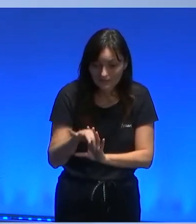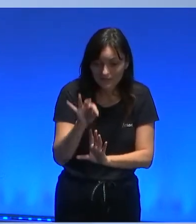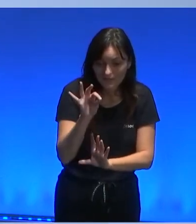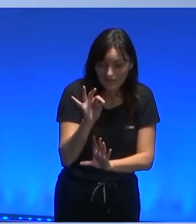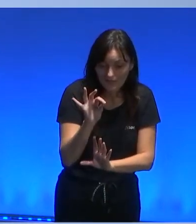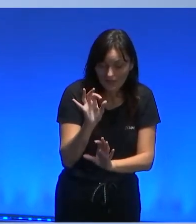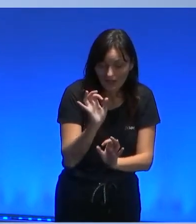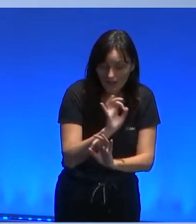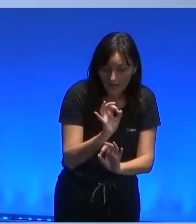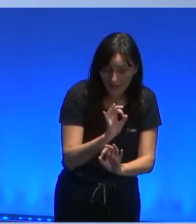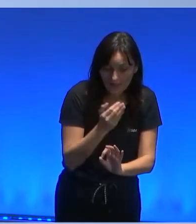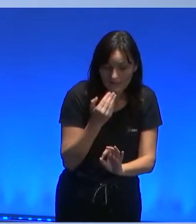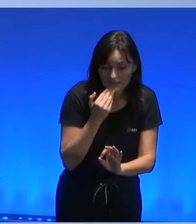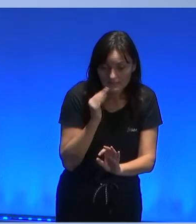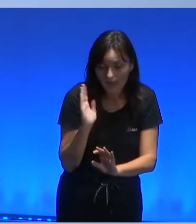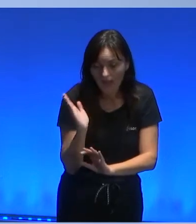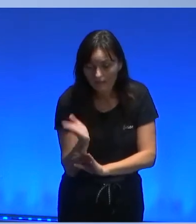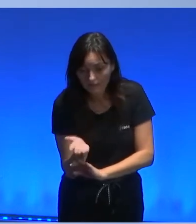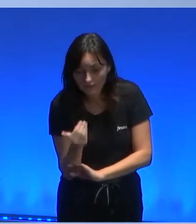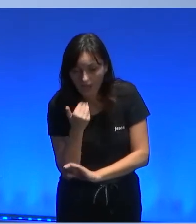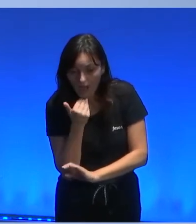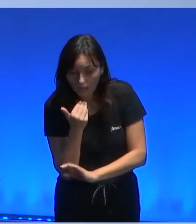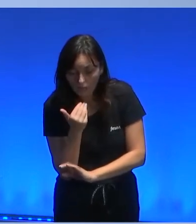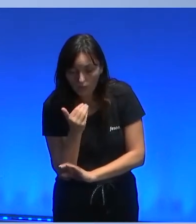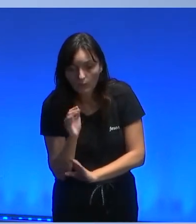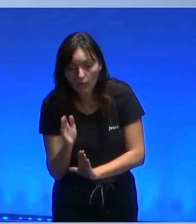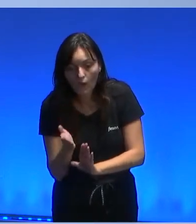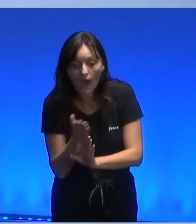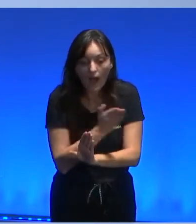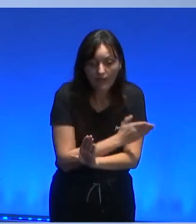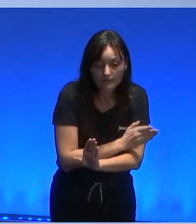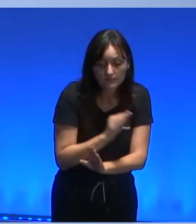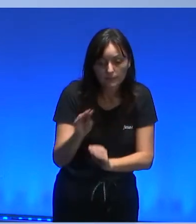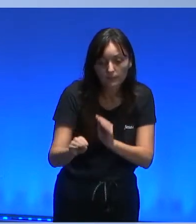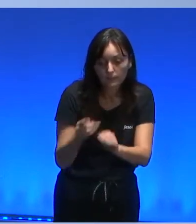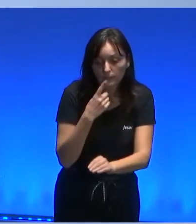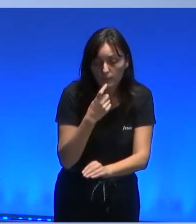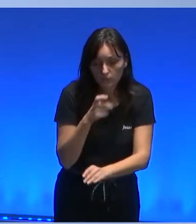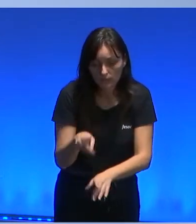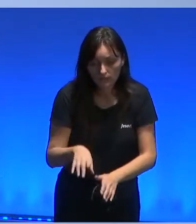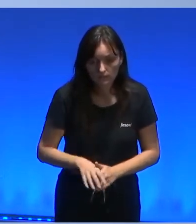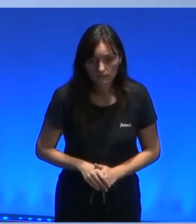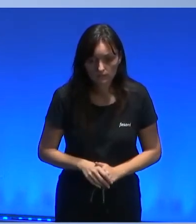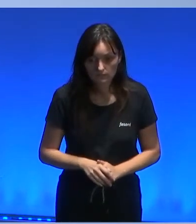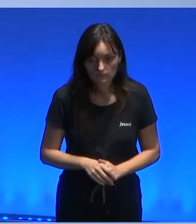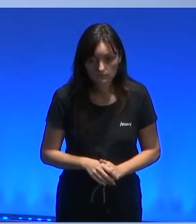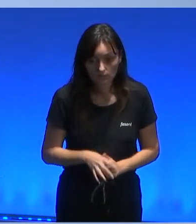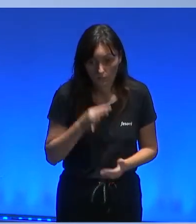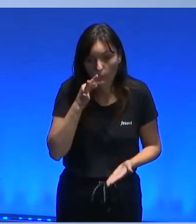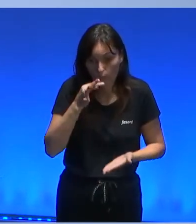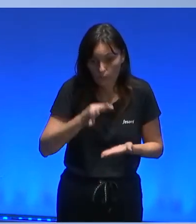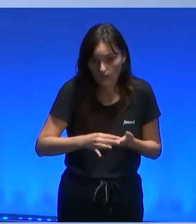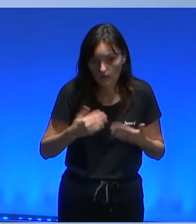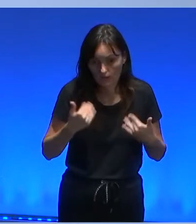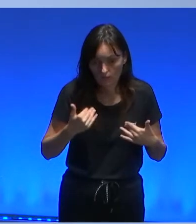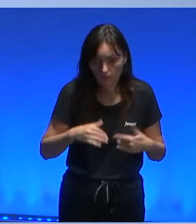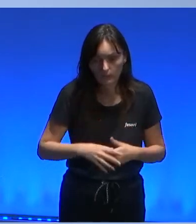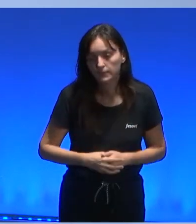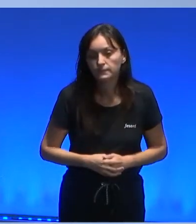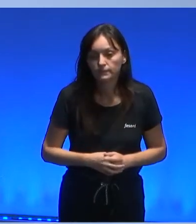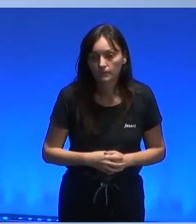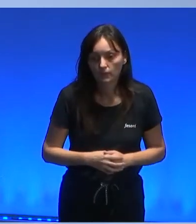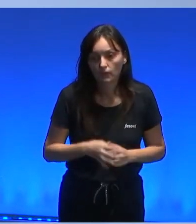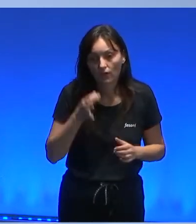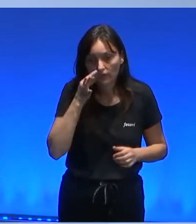afectara o que los interesara sin consultarlos. Una promesa impresionante y